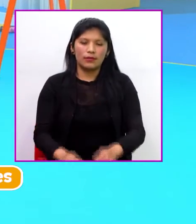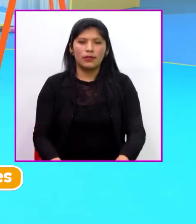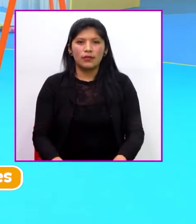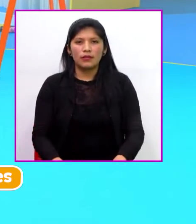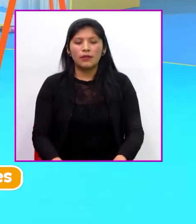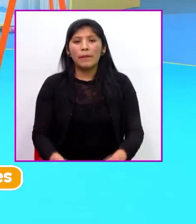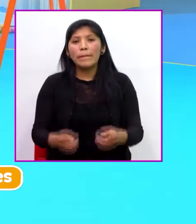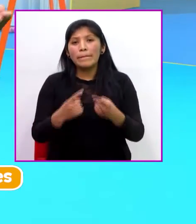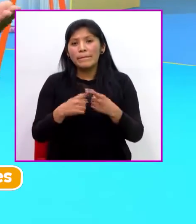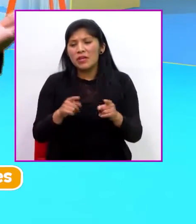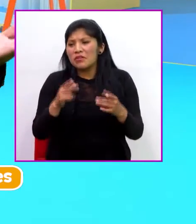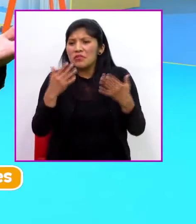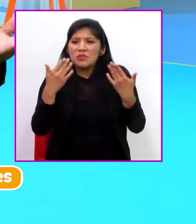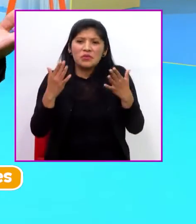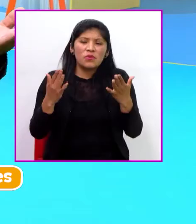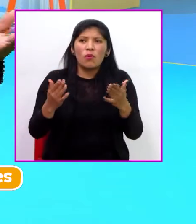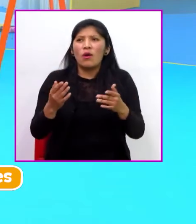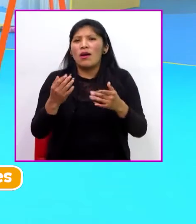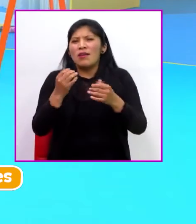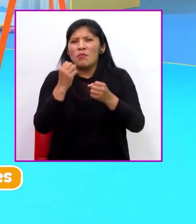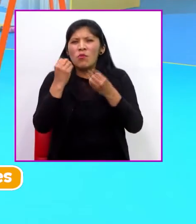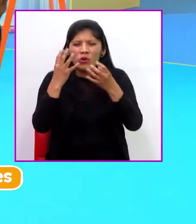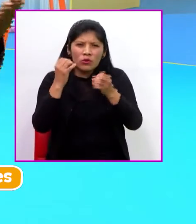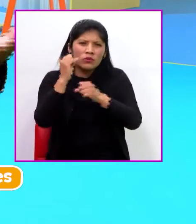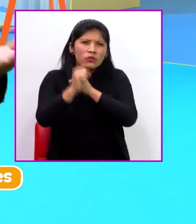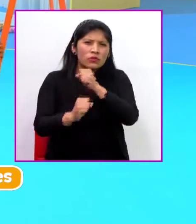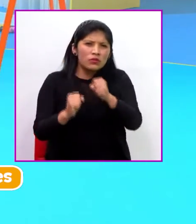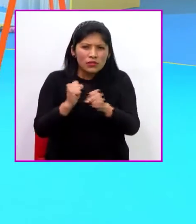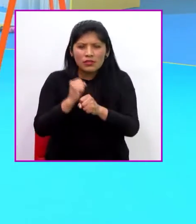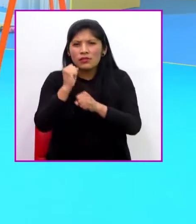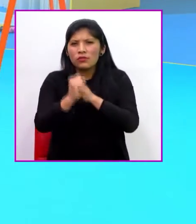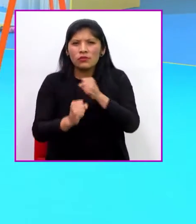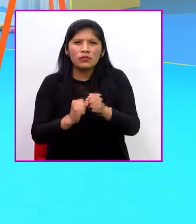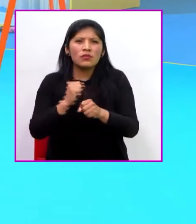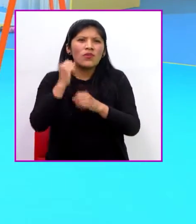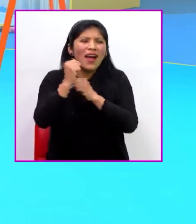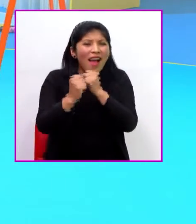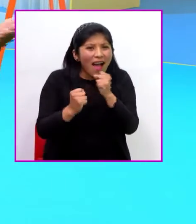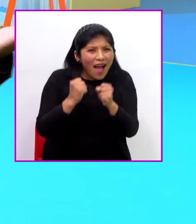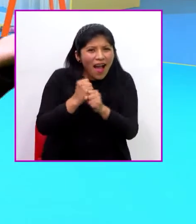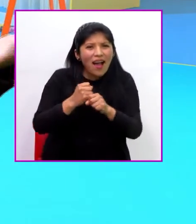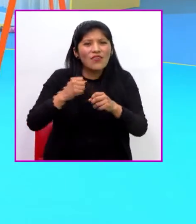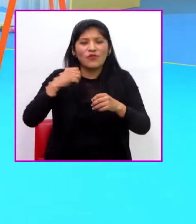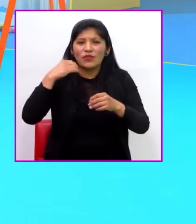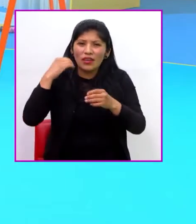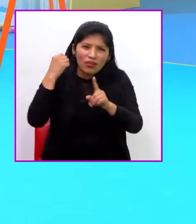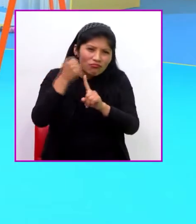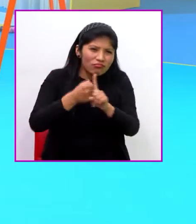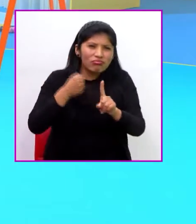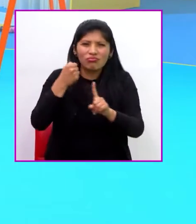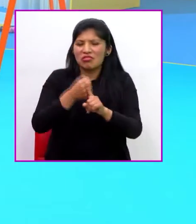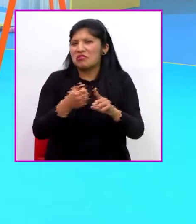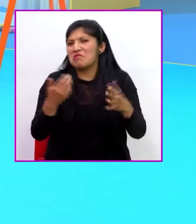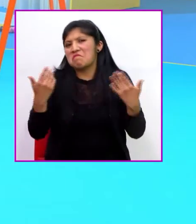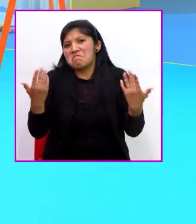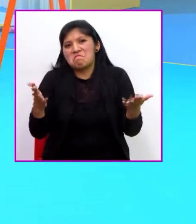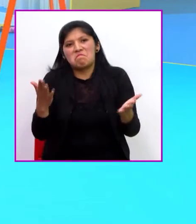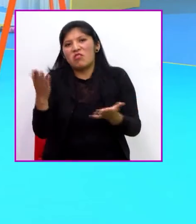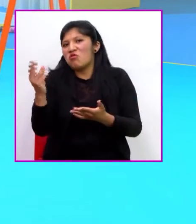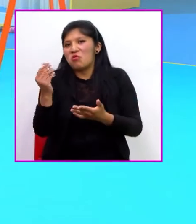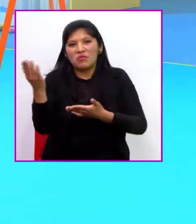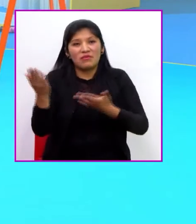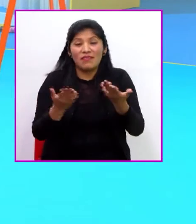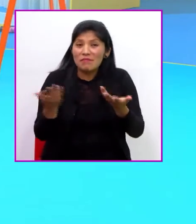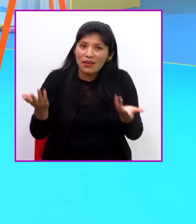lo contrario, tantos siglos, tantos años de lucha serían en vano. Pero el primer